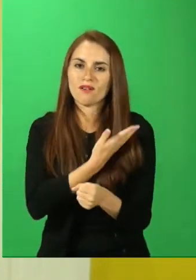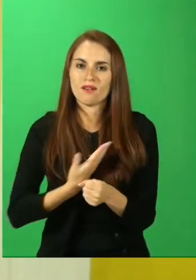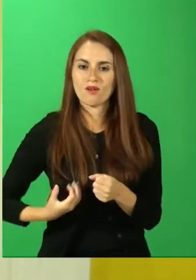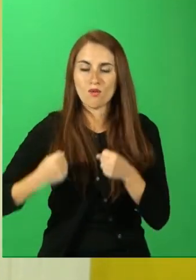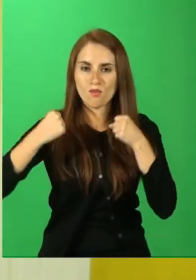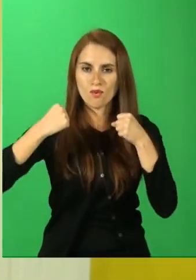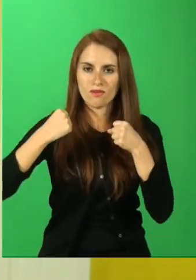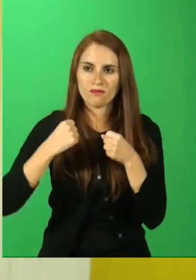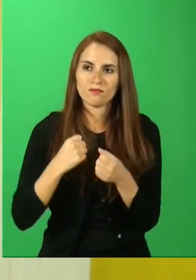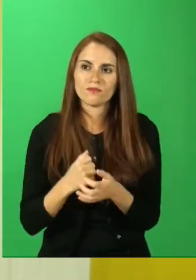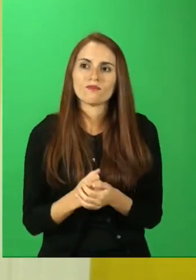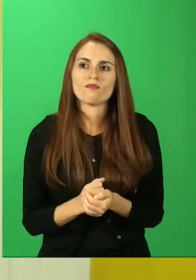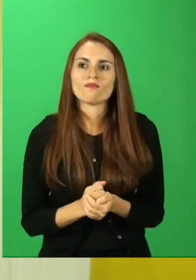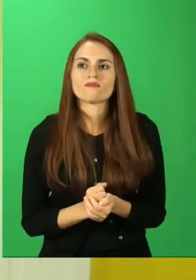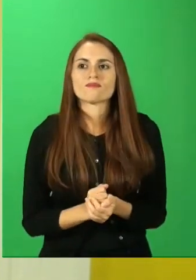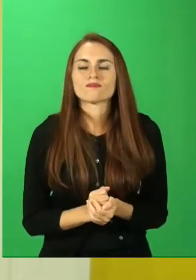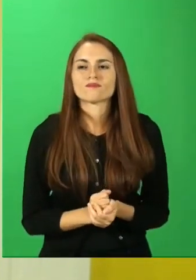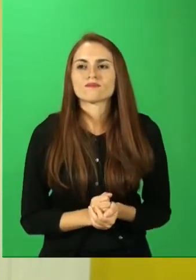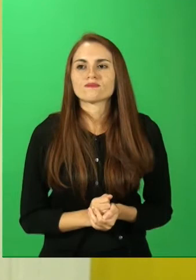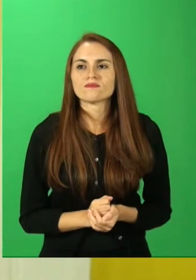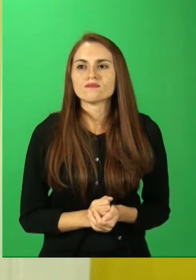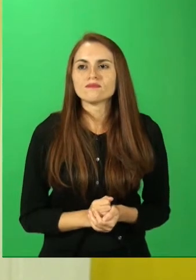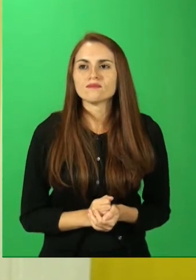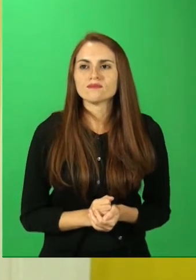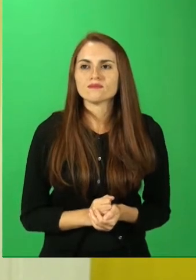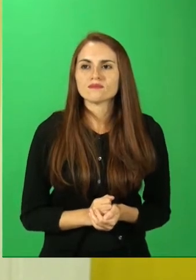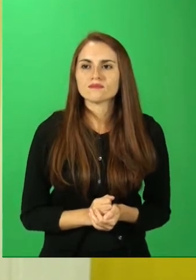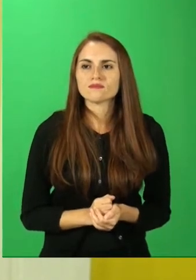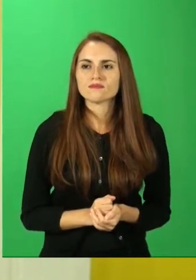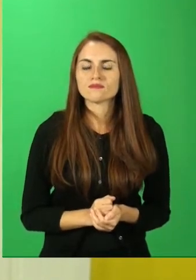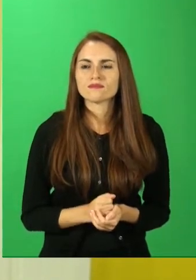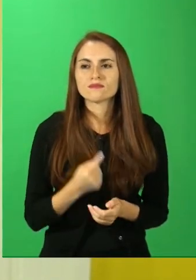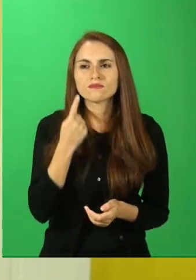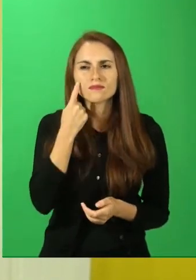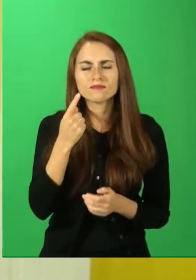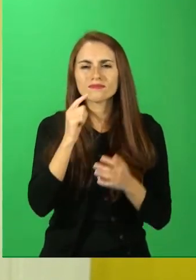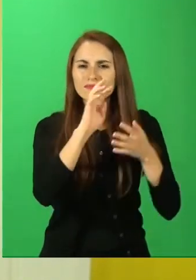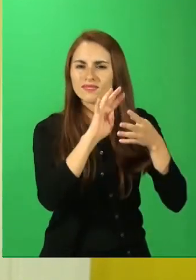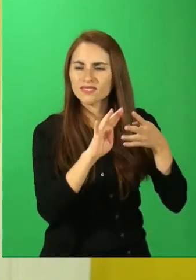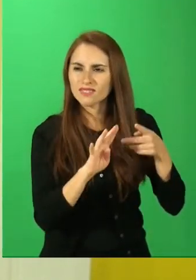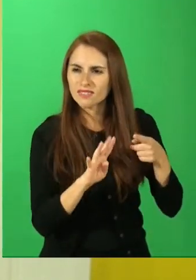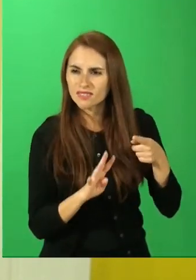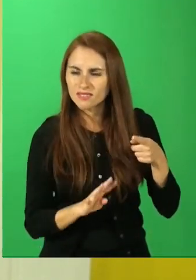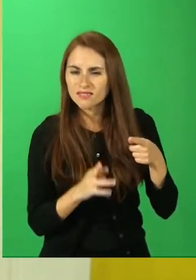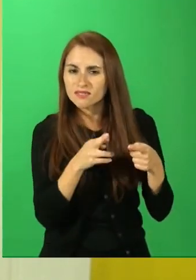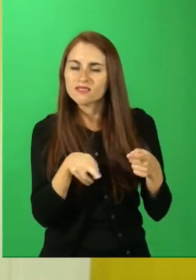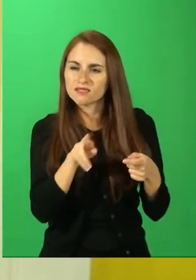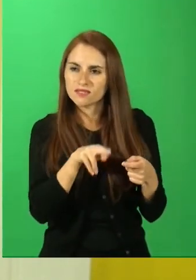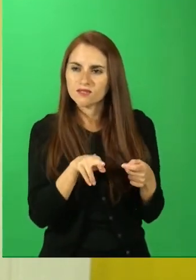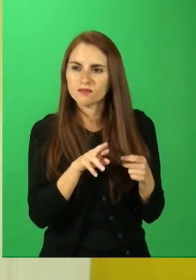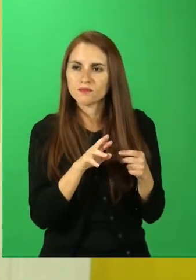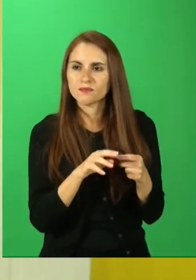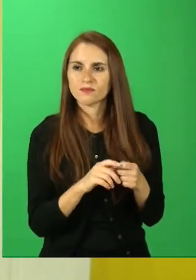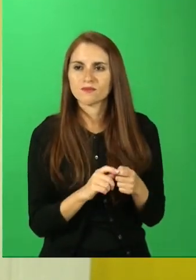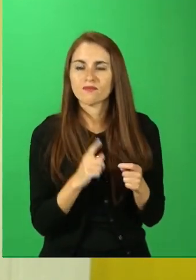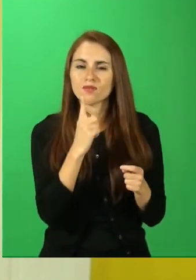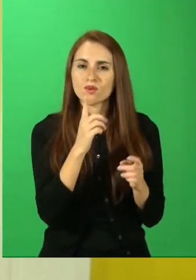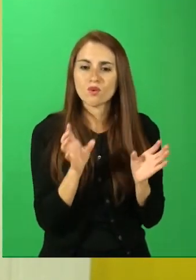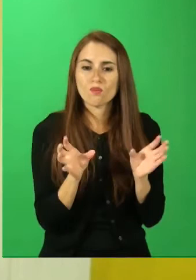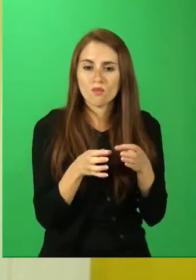gobierno totalitario de derecha. Aquí tenemos las características que se repiten: un solo